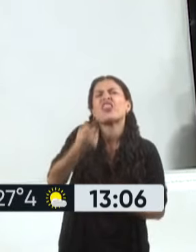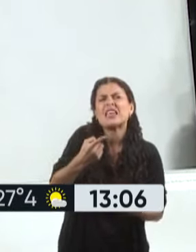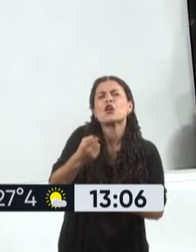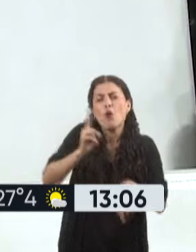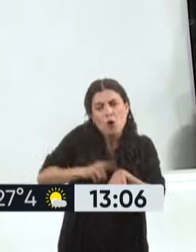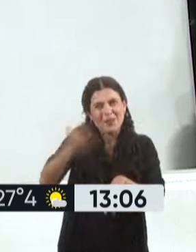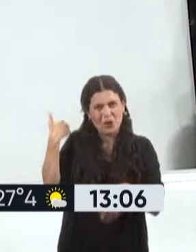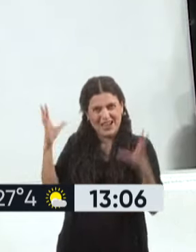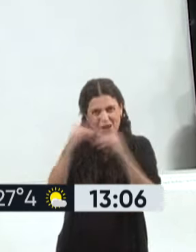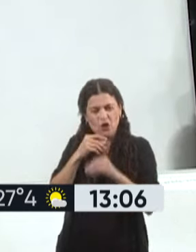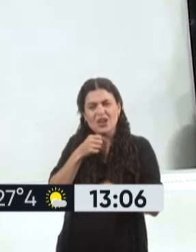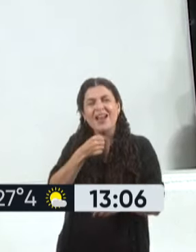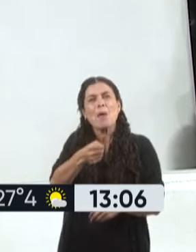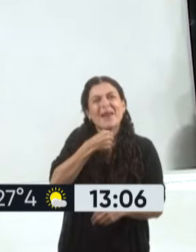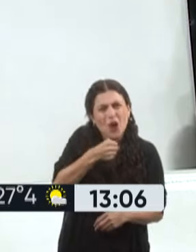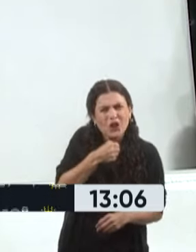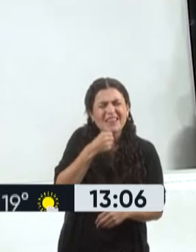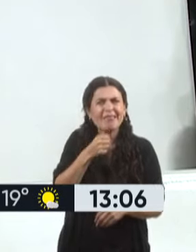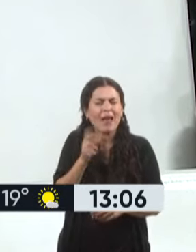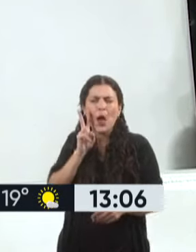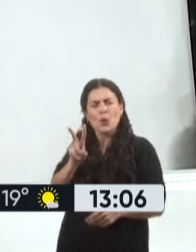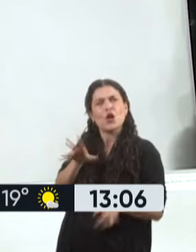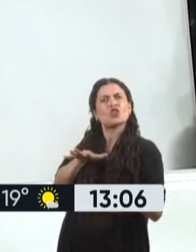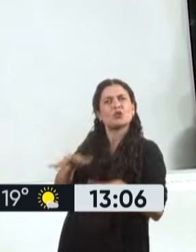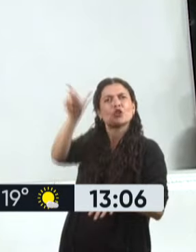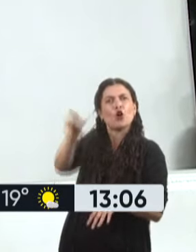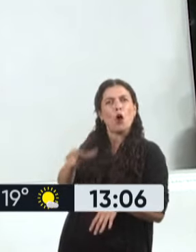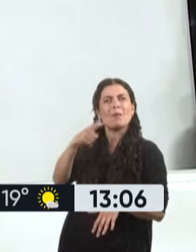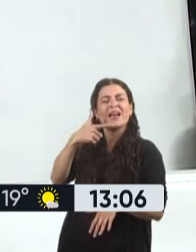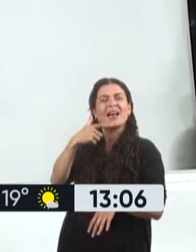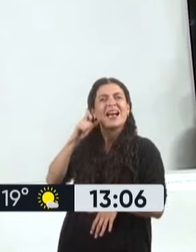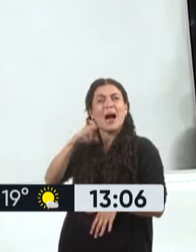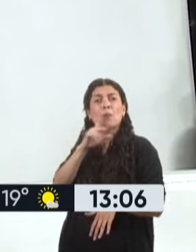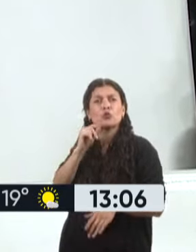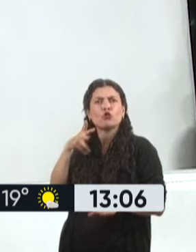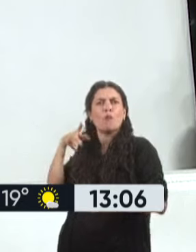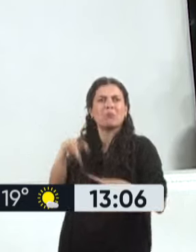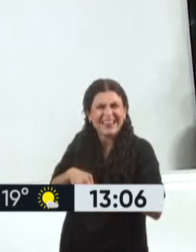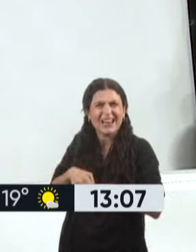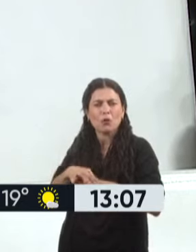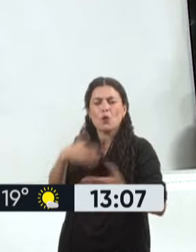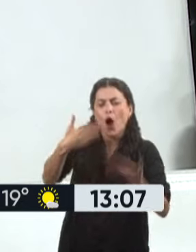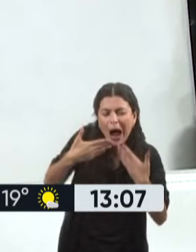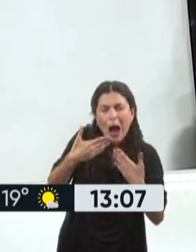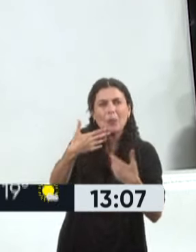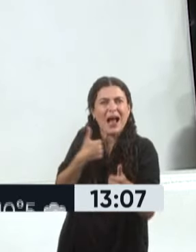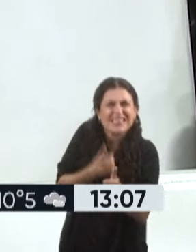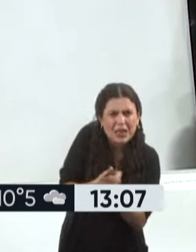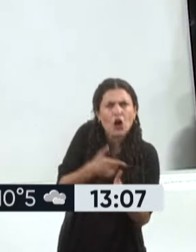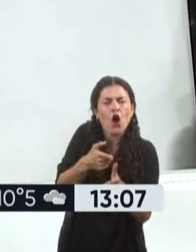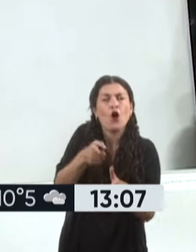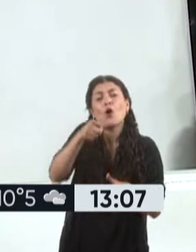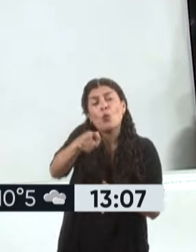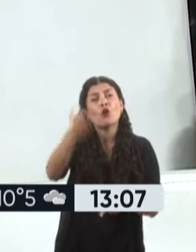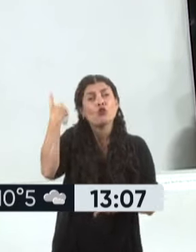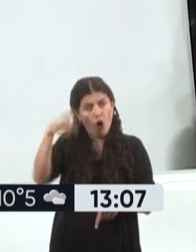no lo hubiera interrumpido para hacer esta corrección de acuerdo a si Cunio Libarona iba a ser el abogado personal o no del presidente. ¿Quedó dañado